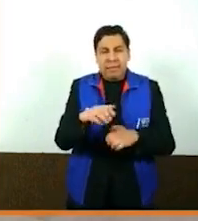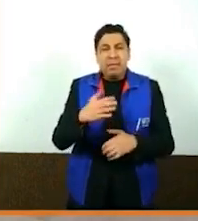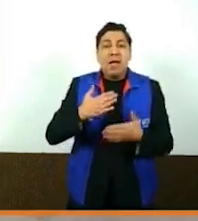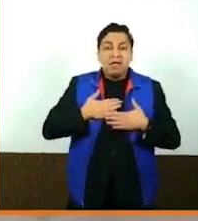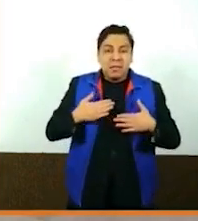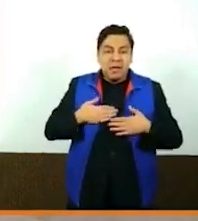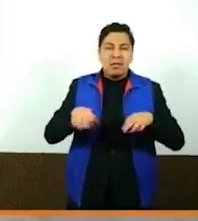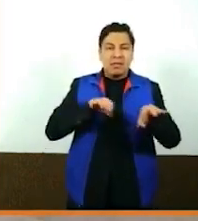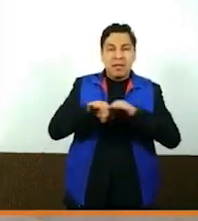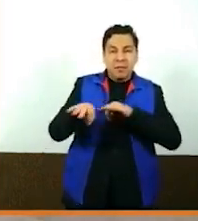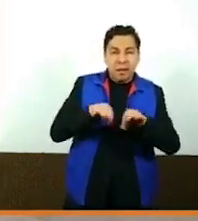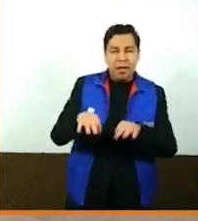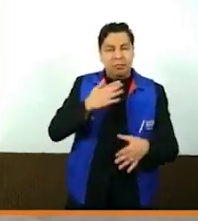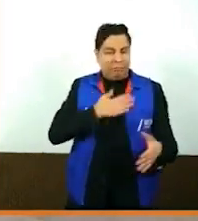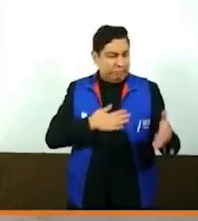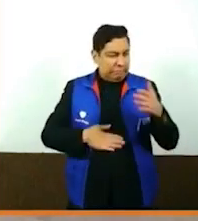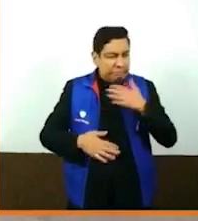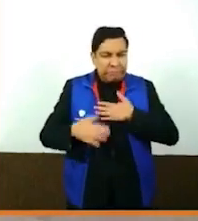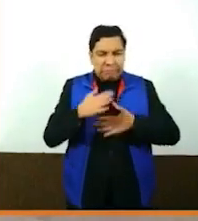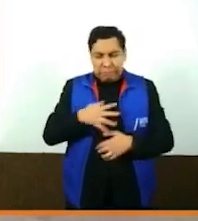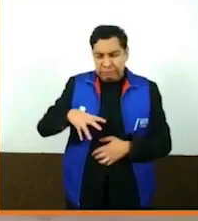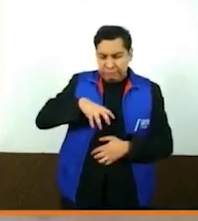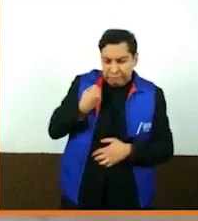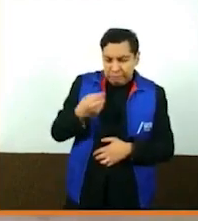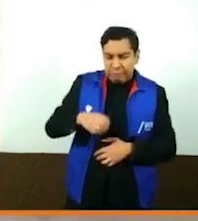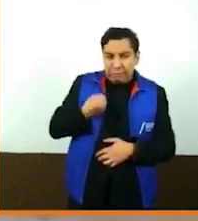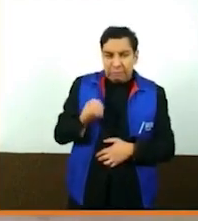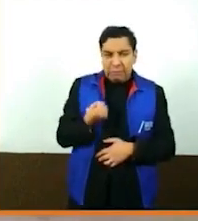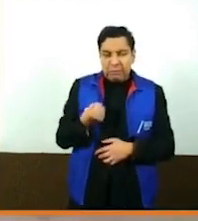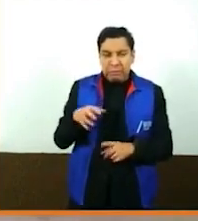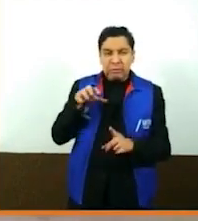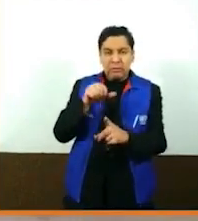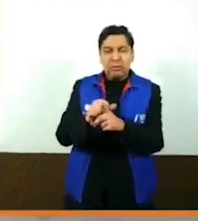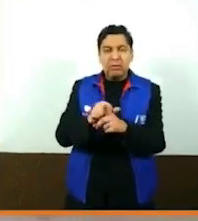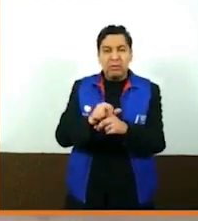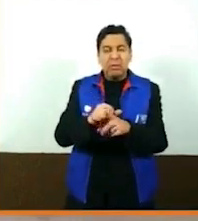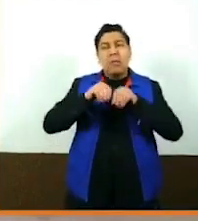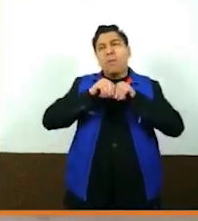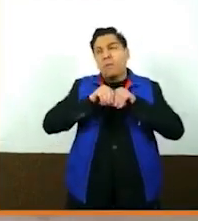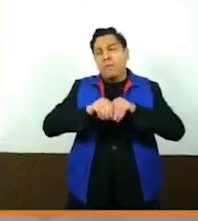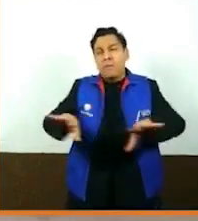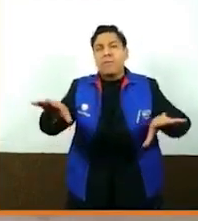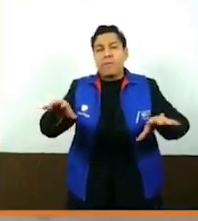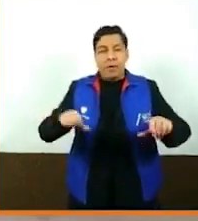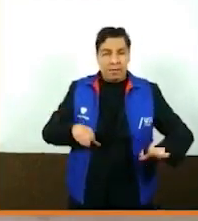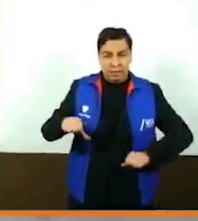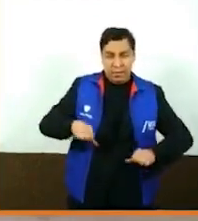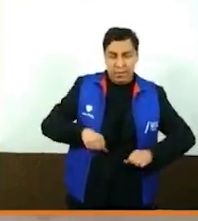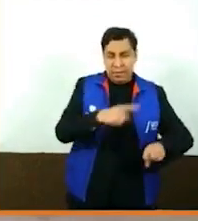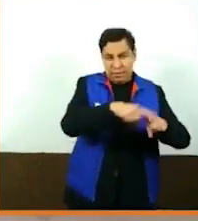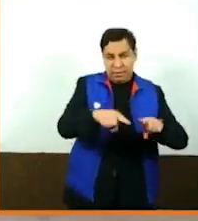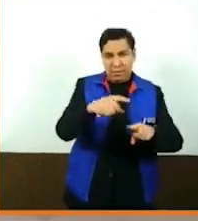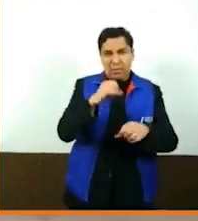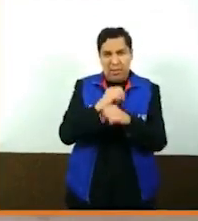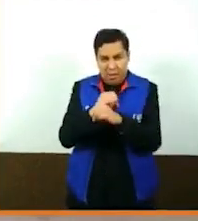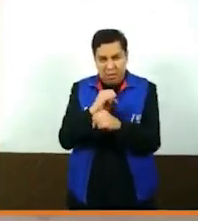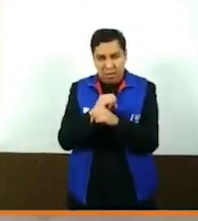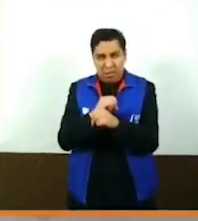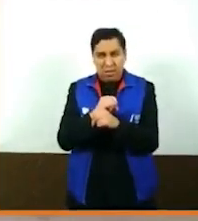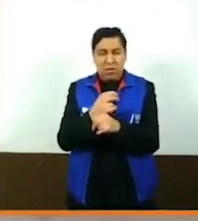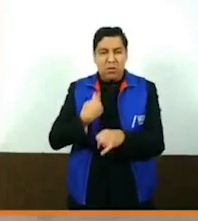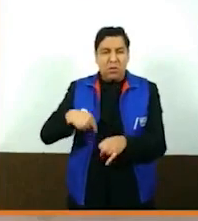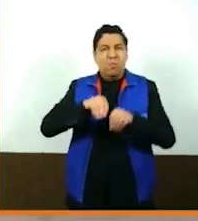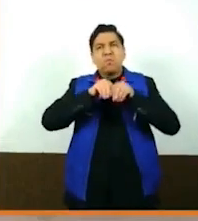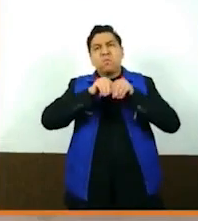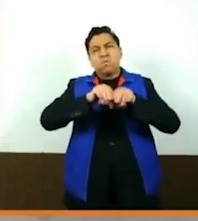trabajando arduamente para hacerlos posible. Por medio de una gran campaña de comunicación y de actividades en redes sociales, hemos llegado a